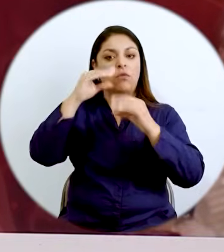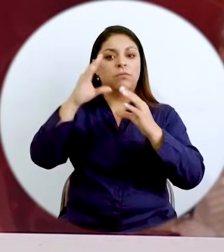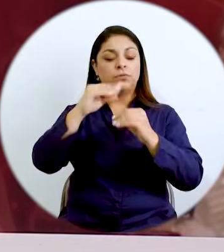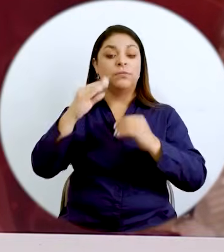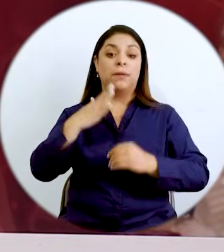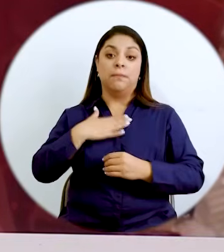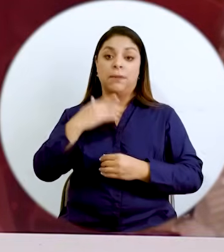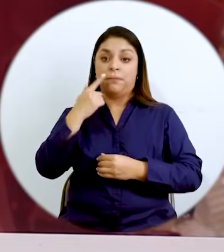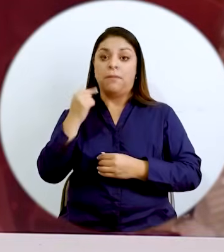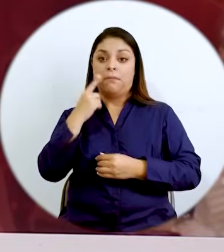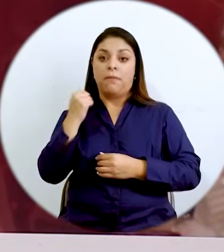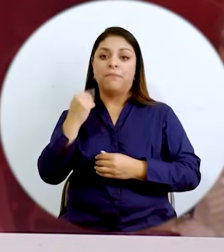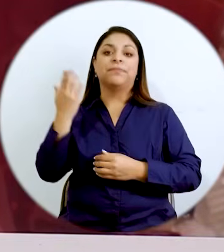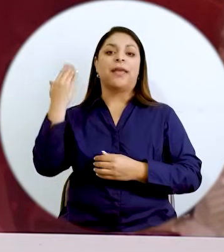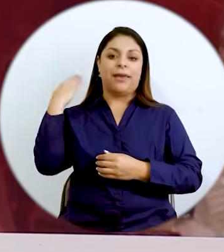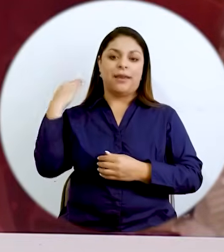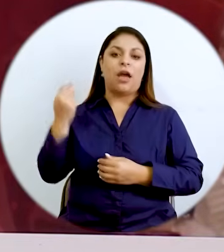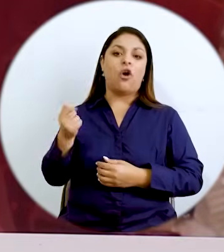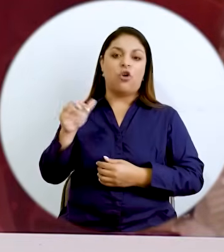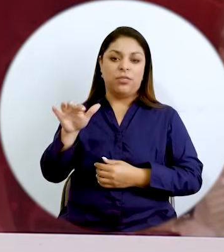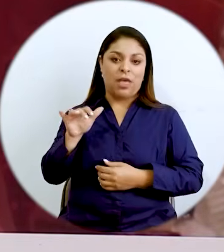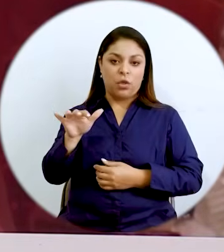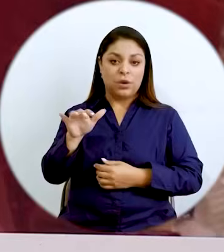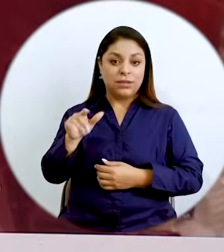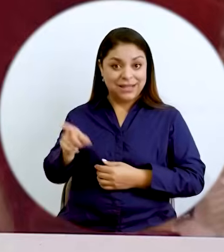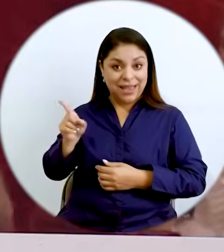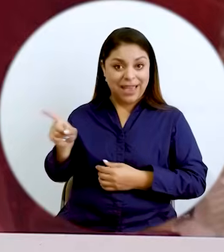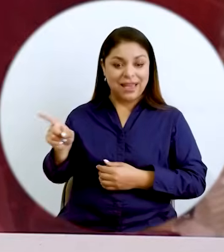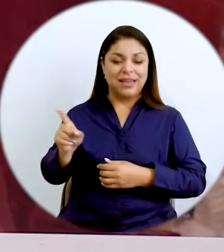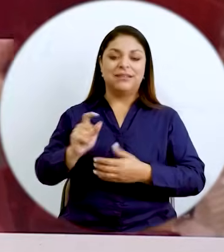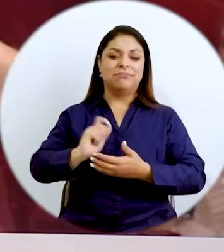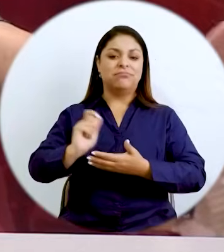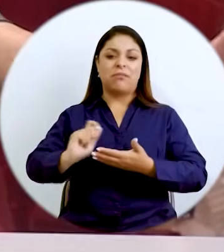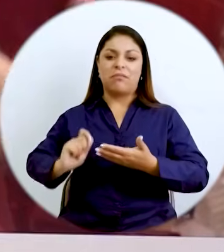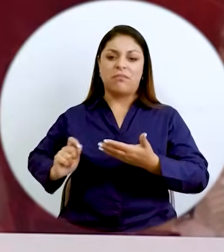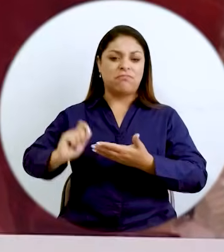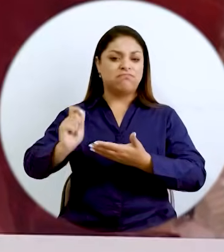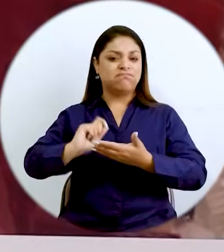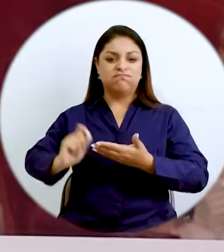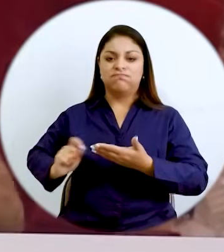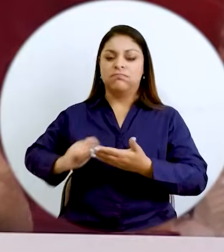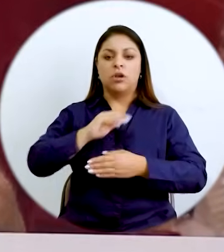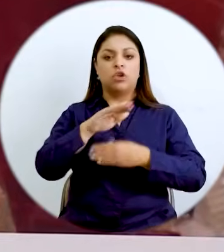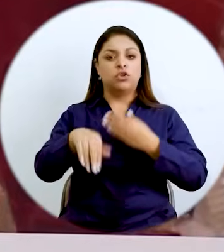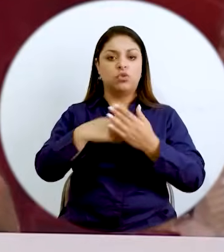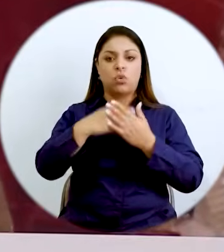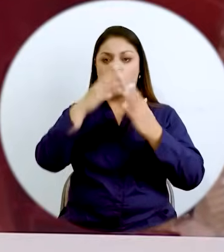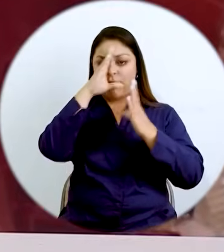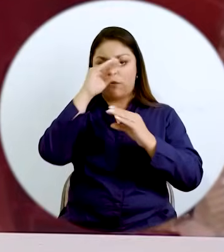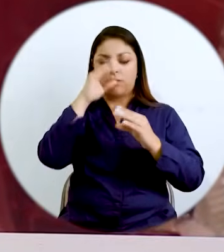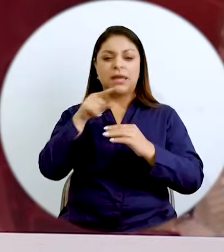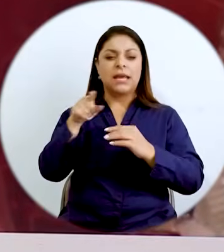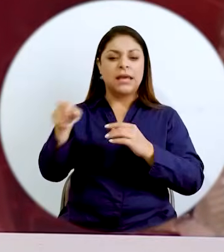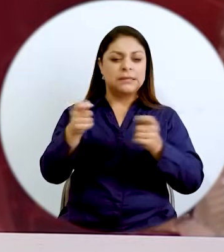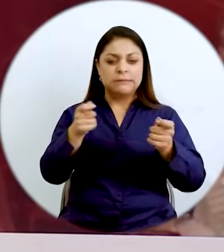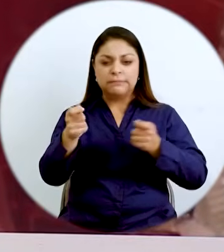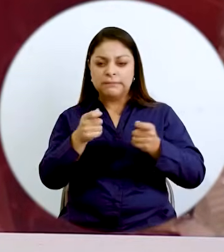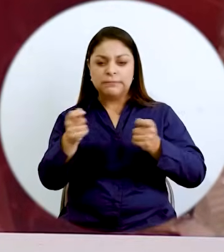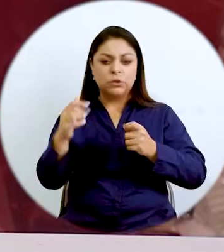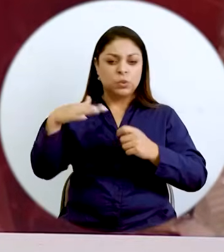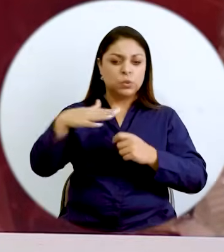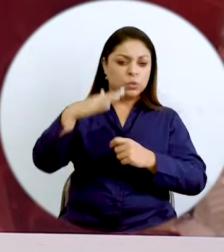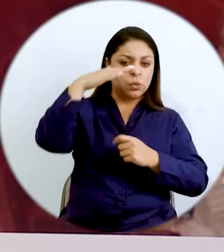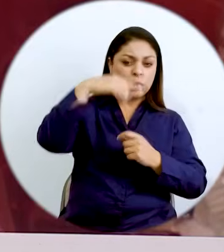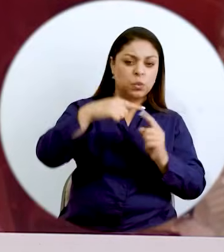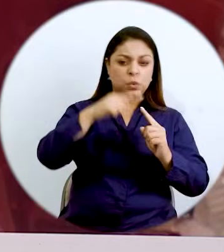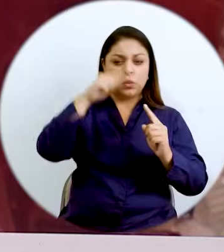de formación era contador, entonces él llevaba datos de todo, llevaba en papel milimétrico, curvas de producción, en una